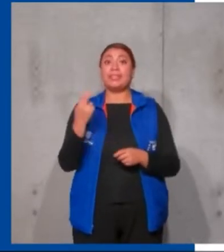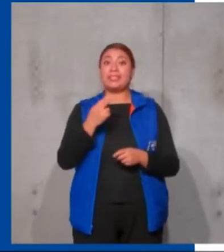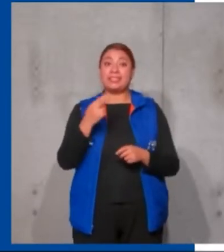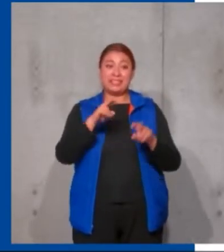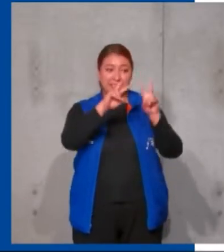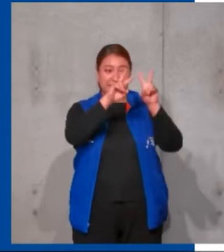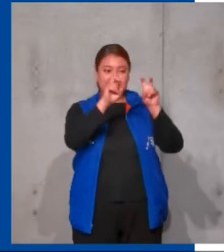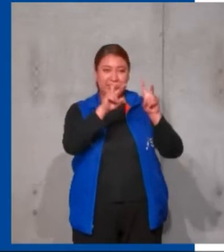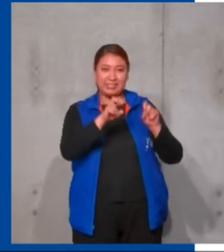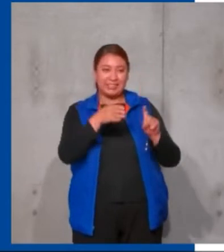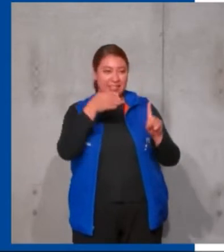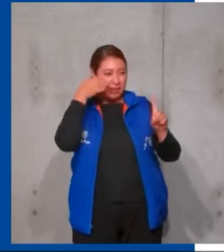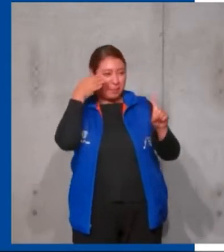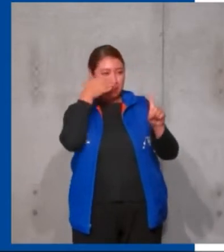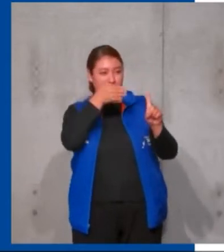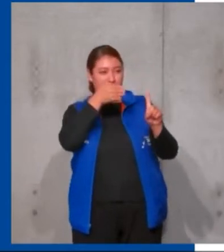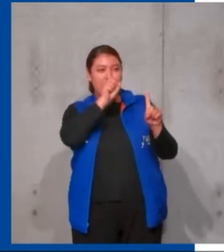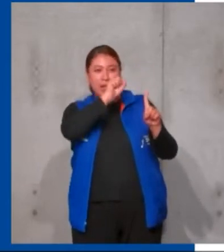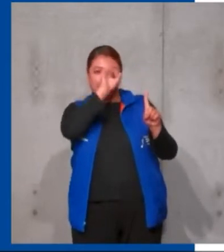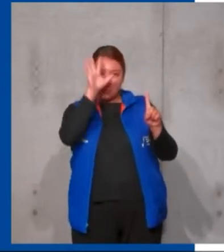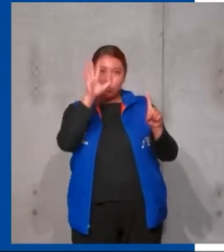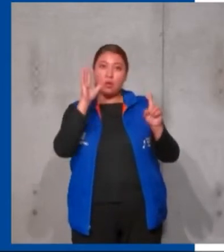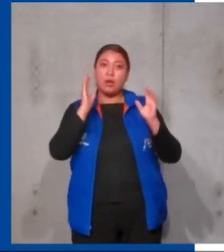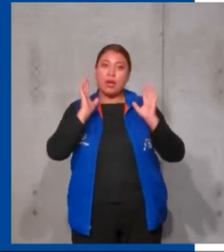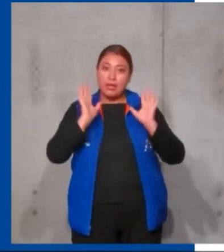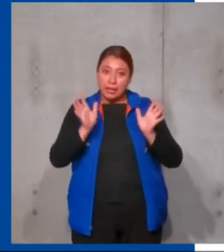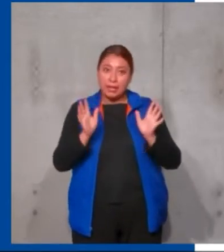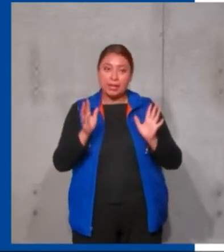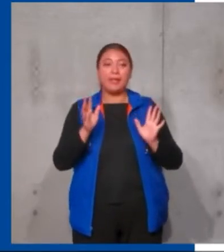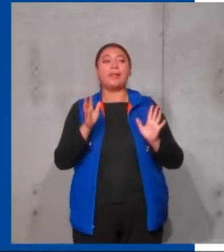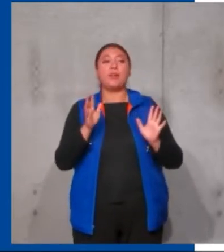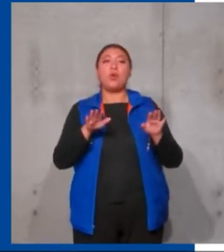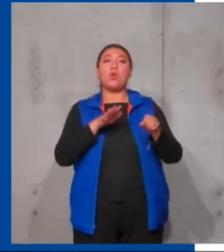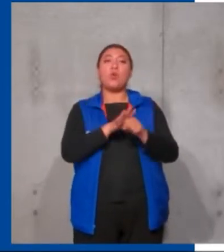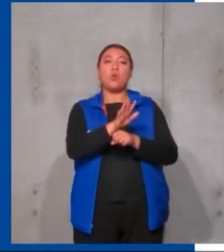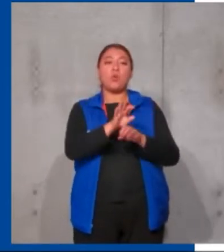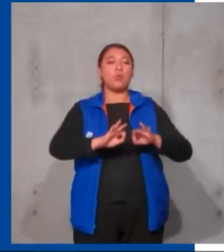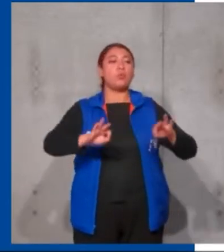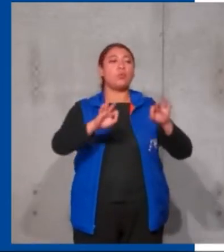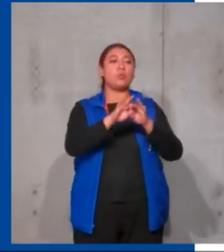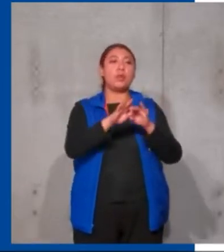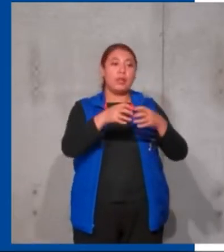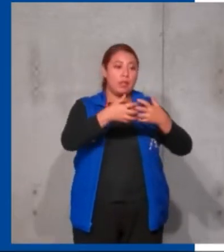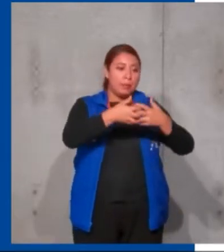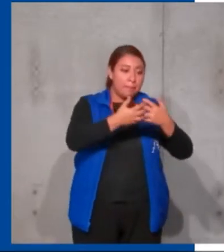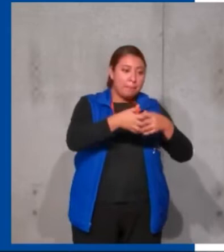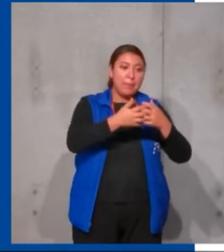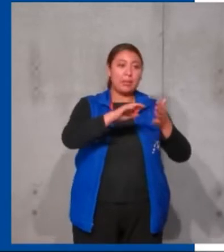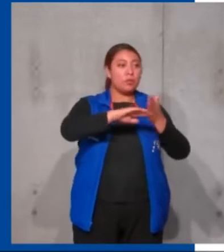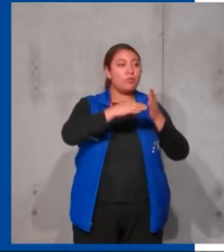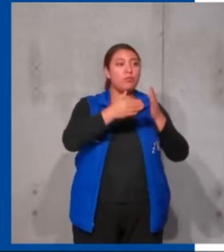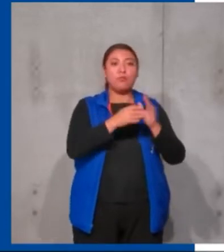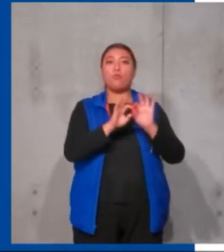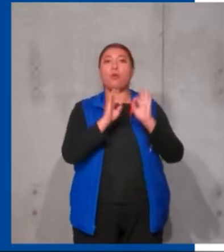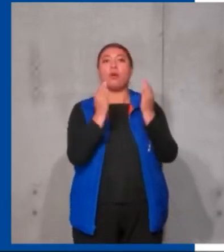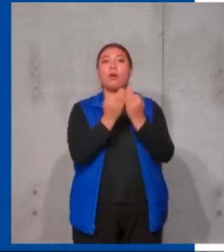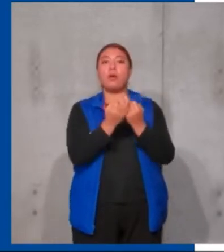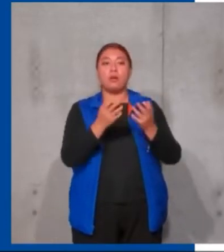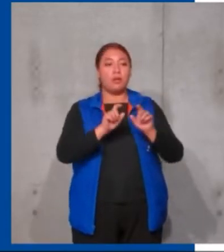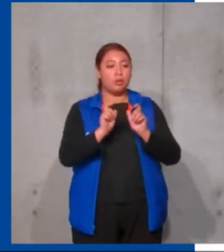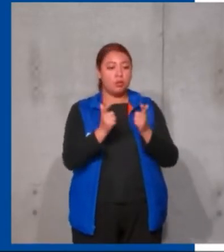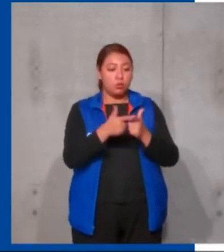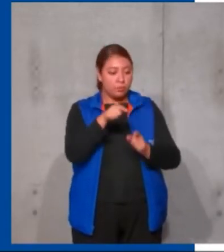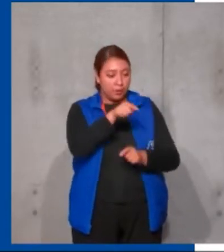claro cuál es, quién es ese grupo de interés y cuál es el método que funciona más para